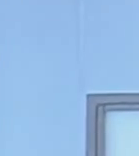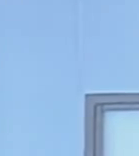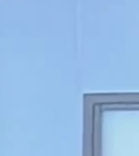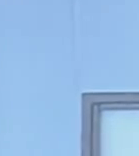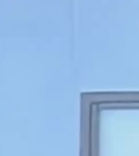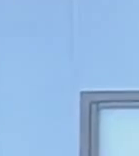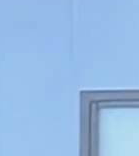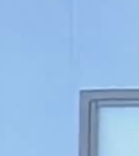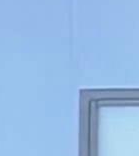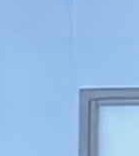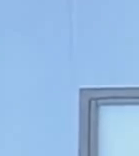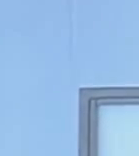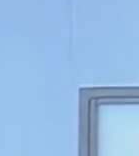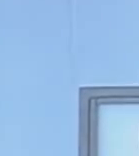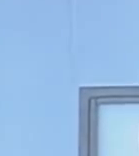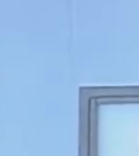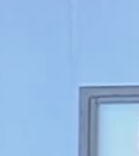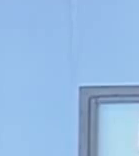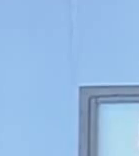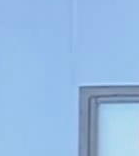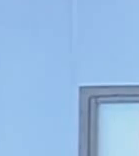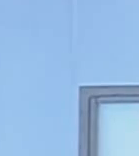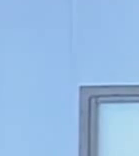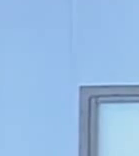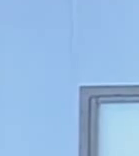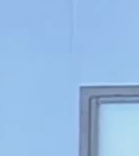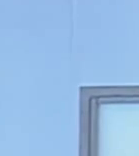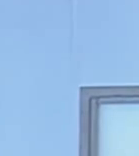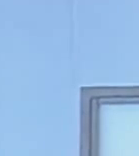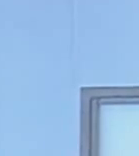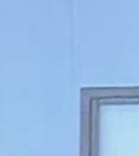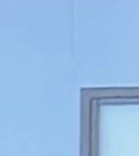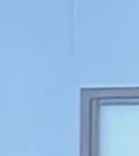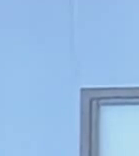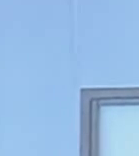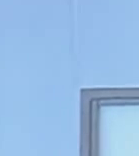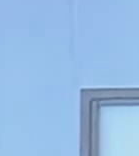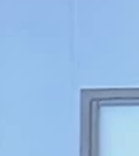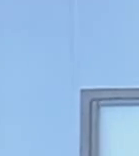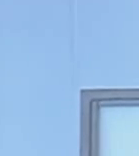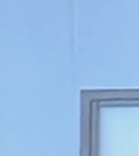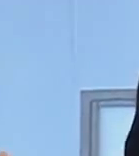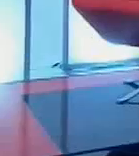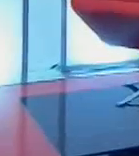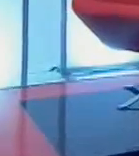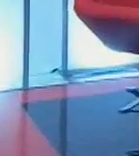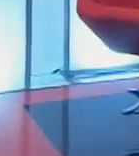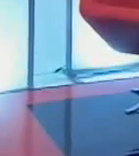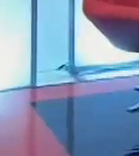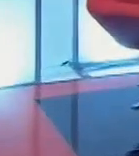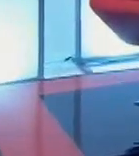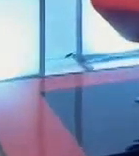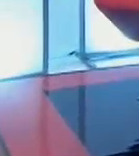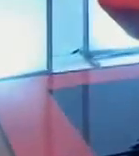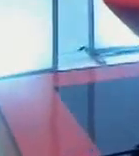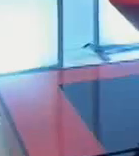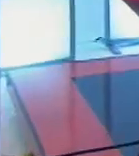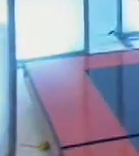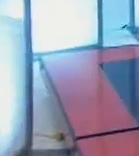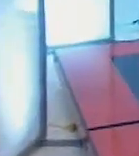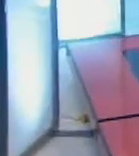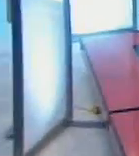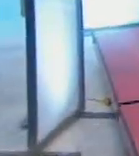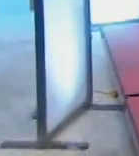protección de los animales, sobre todo del cuidado de las mascotas. Usted la conoce y si no, nosotros se la contaremos. Por supuesto, un tema que trataremos aquí,